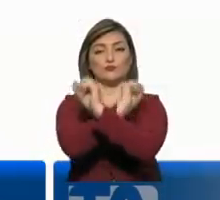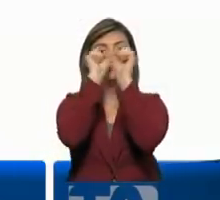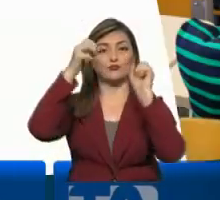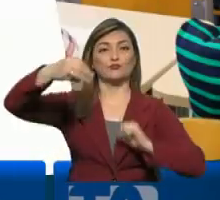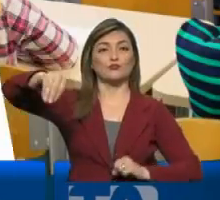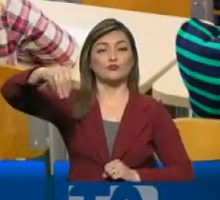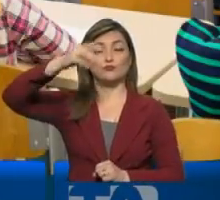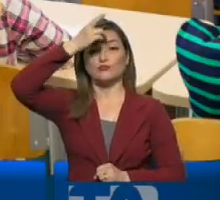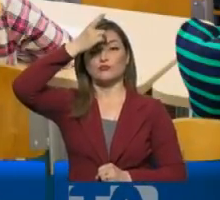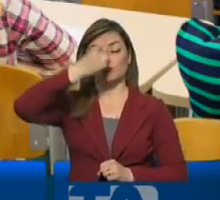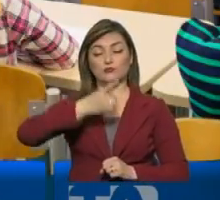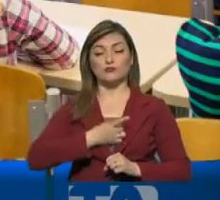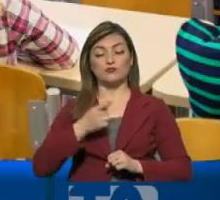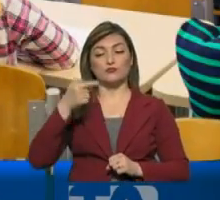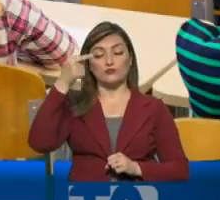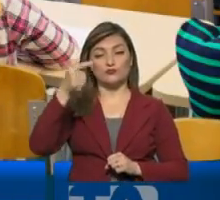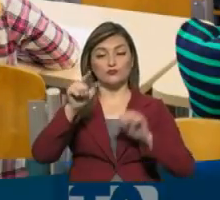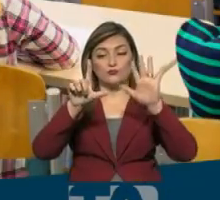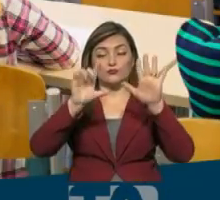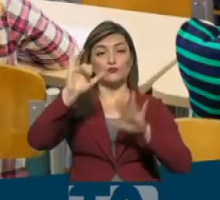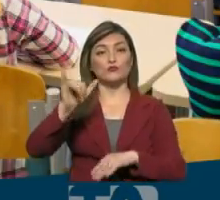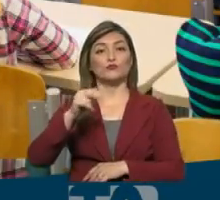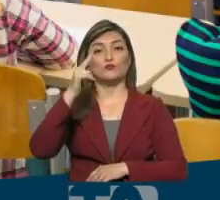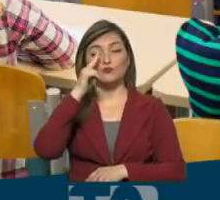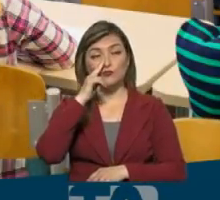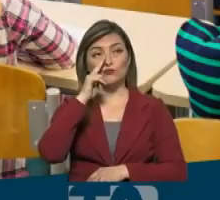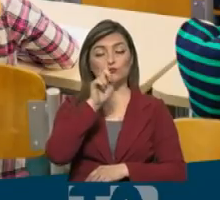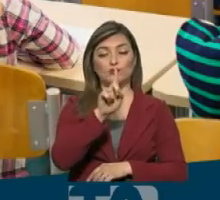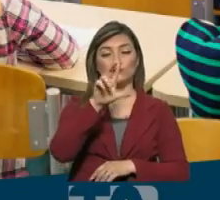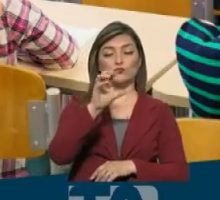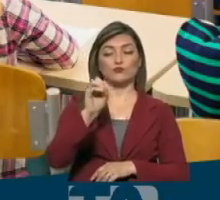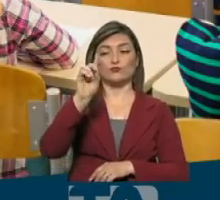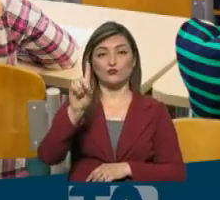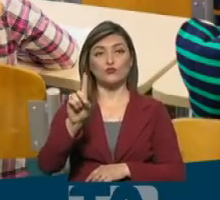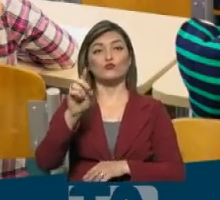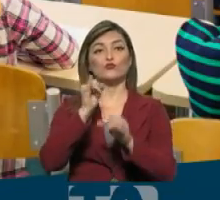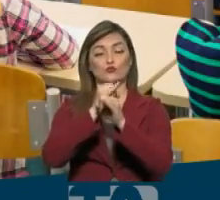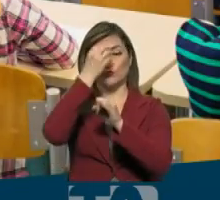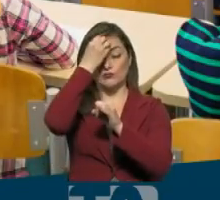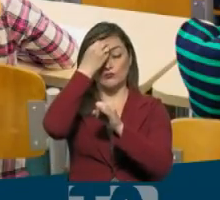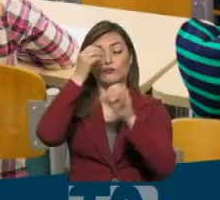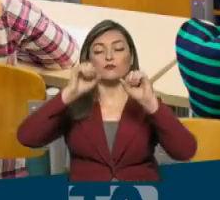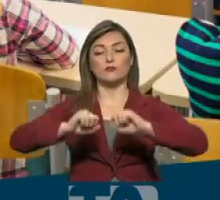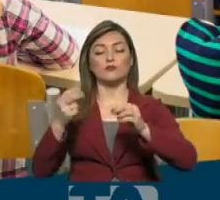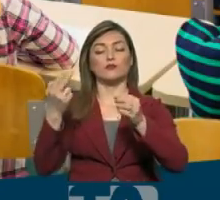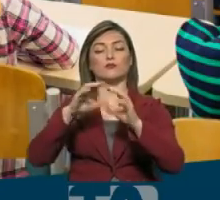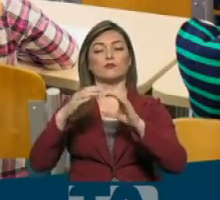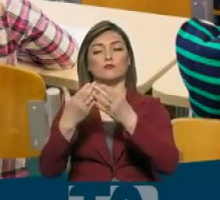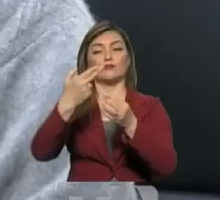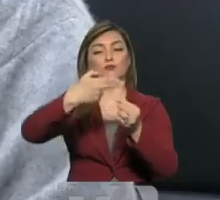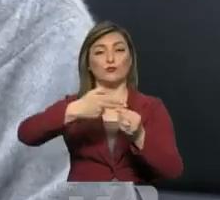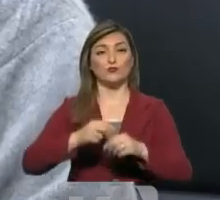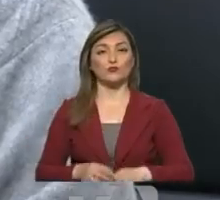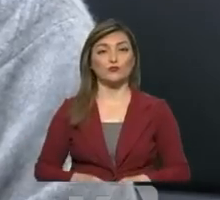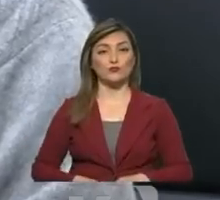miércoles y resolvieron que a partir del próximo 7 de junio, 1.301 instituciones educativas podrán retornar a clases